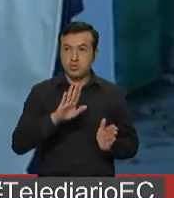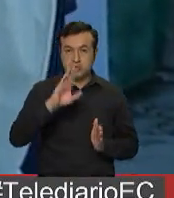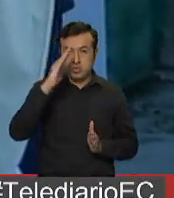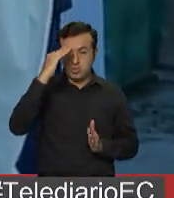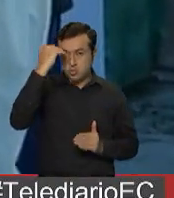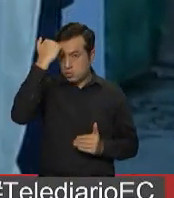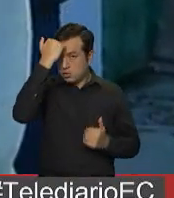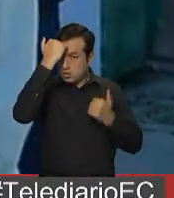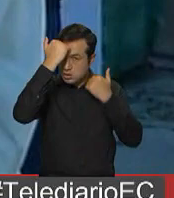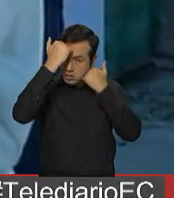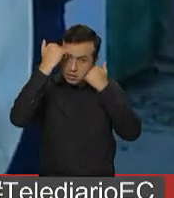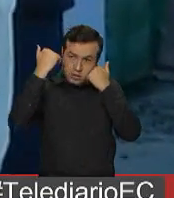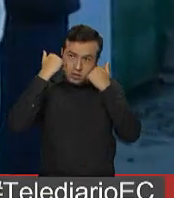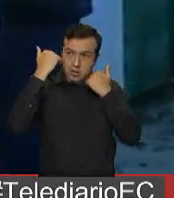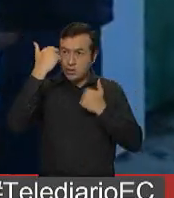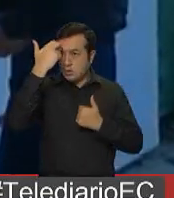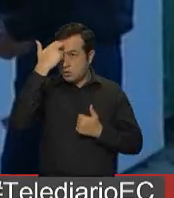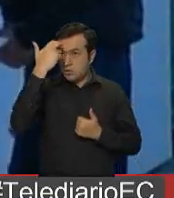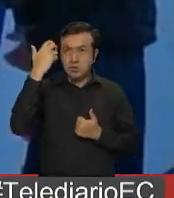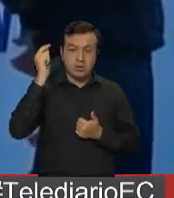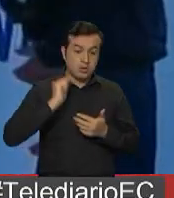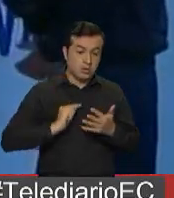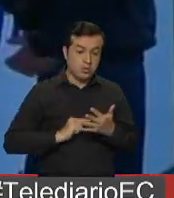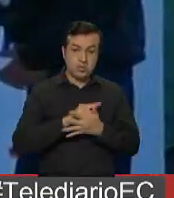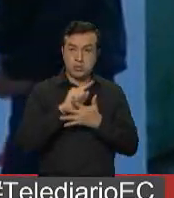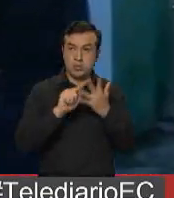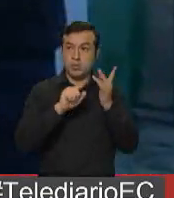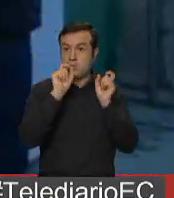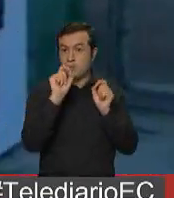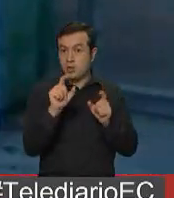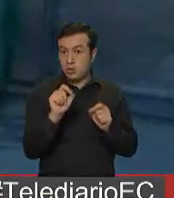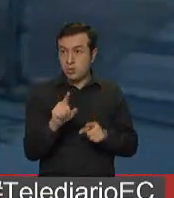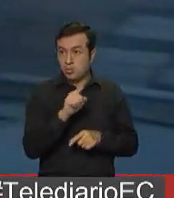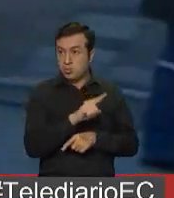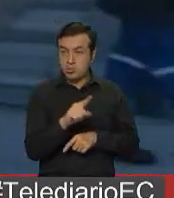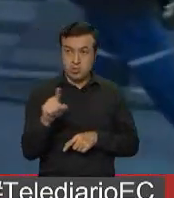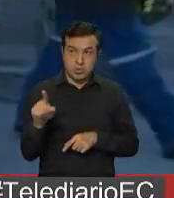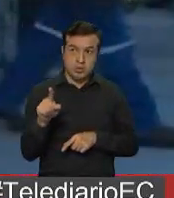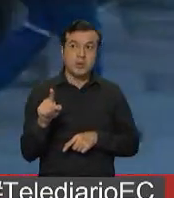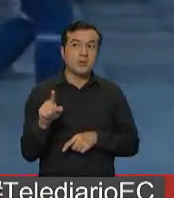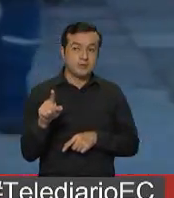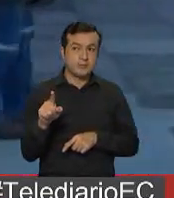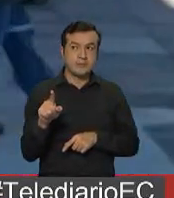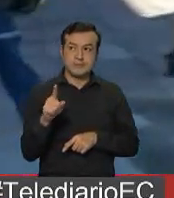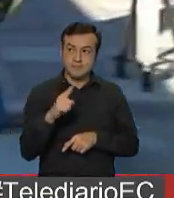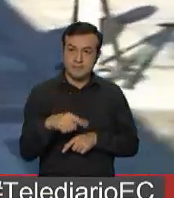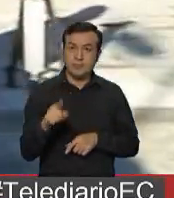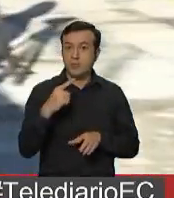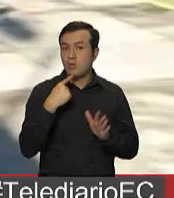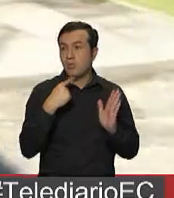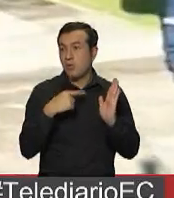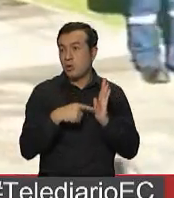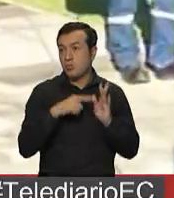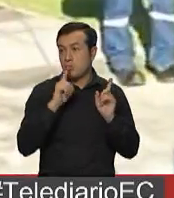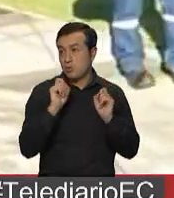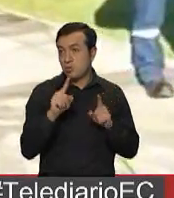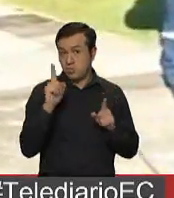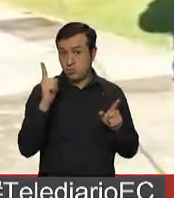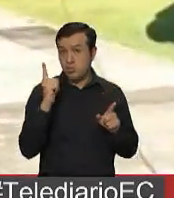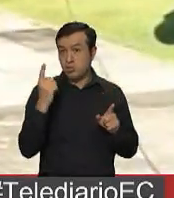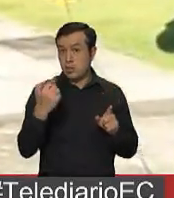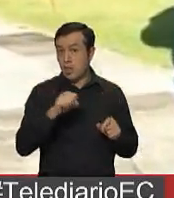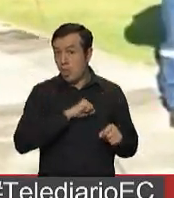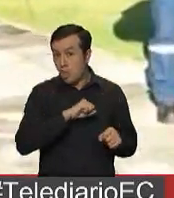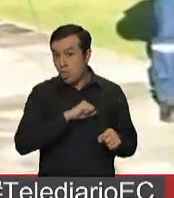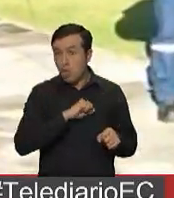temperatura y un cuestionario bastante detallado acerca de los síntomas que hayan podido desarrollar los trabajadores. Por ejemplo, se les consulta si han tenido tos, si